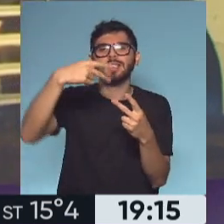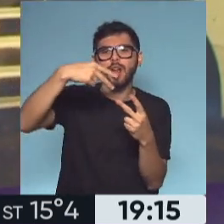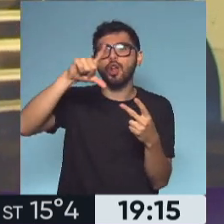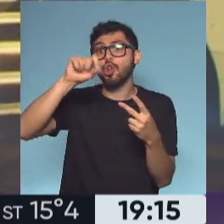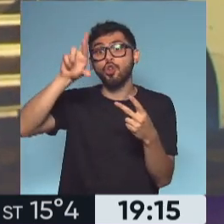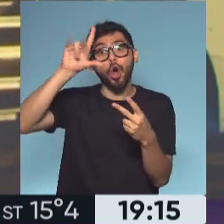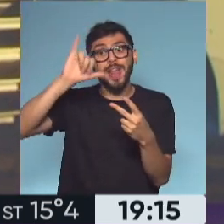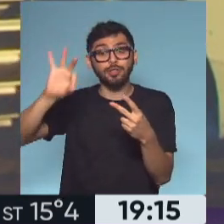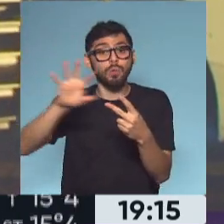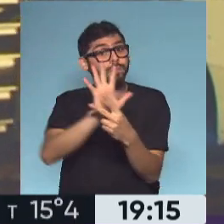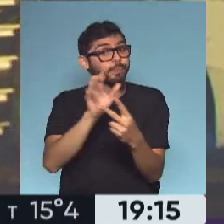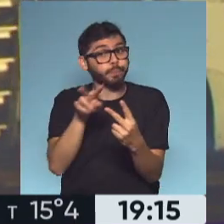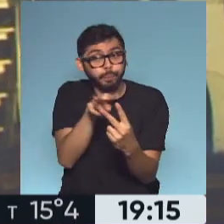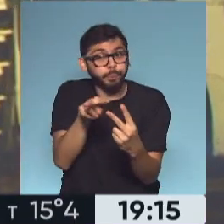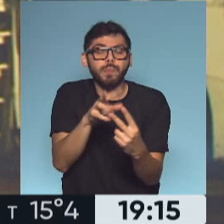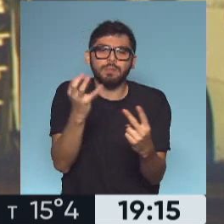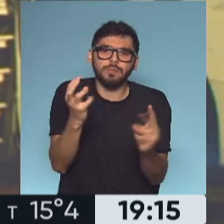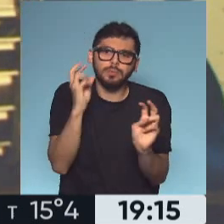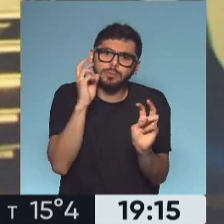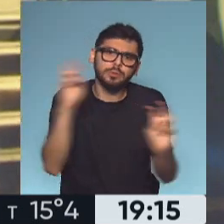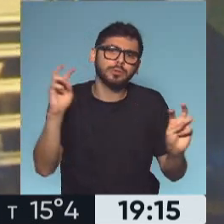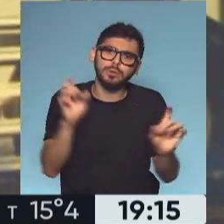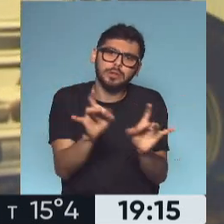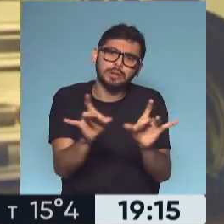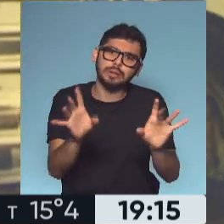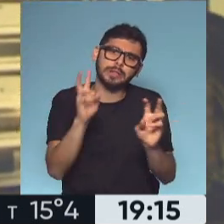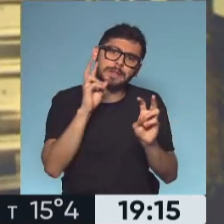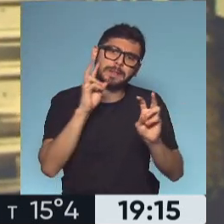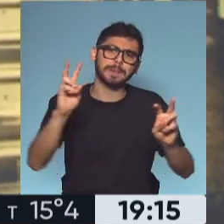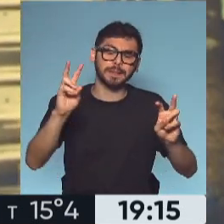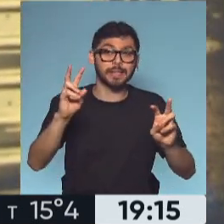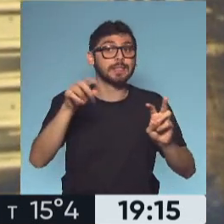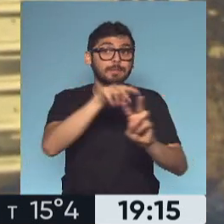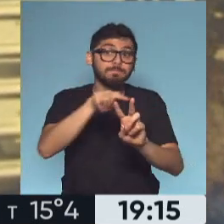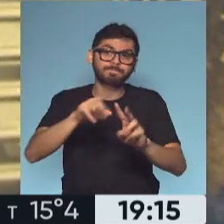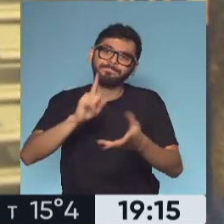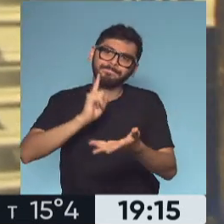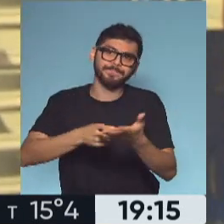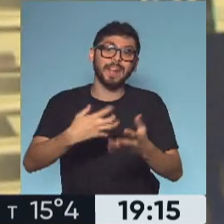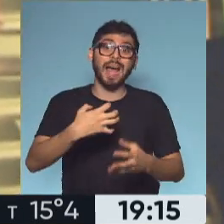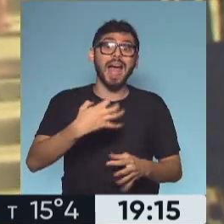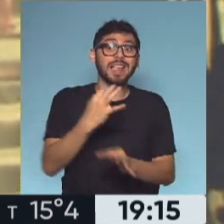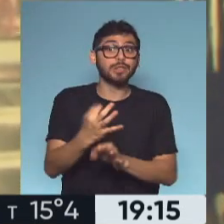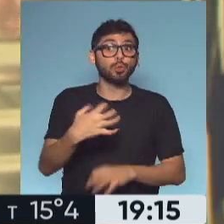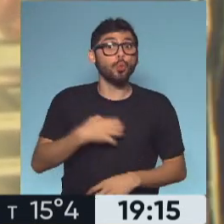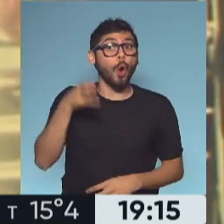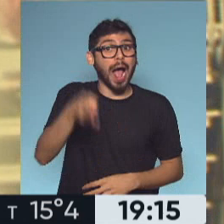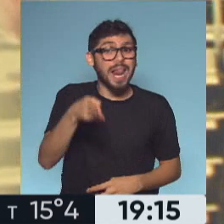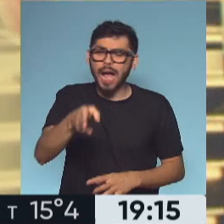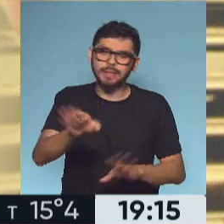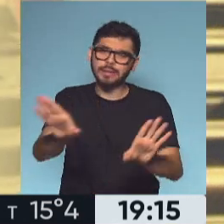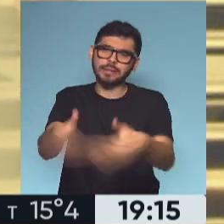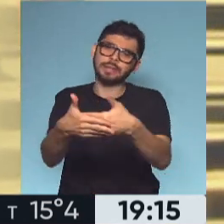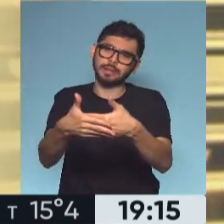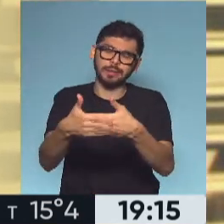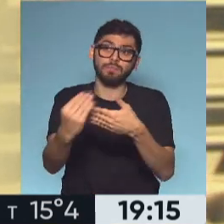de alarma o alerta epidemiológica. Es la zona justamente que debe suspender las clases presenciales por la cantidad de